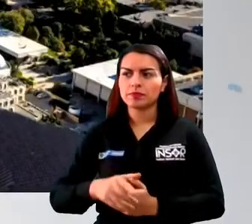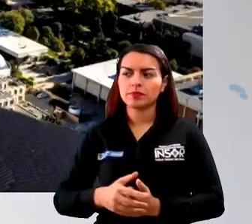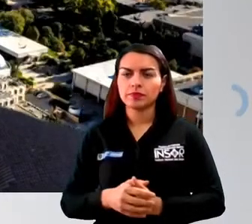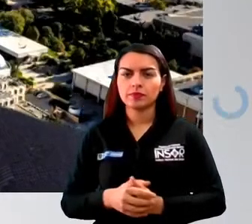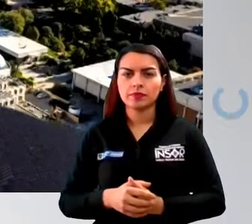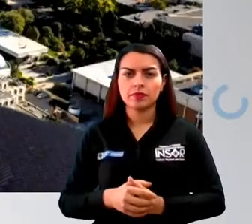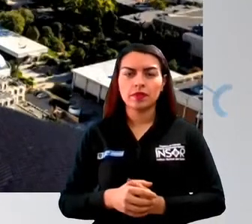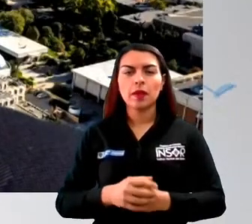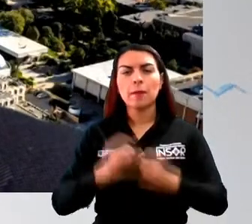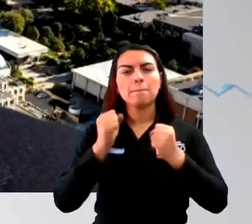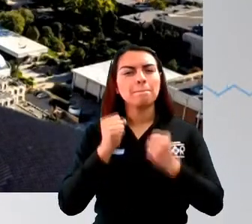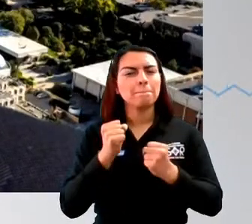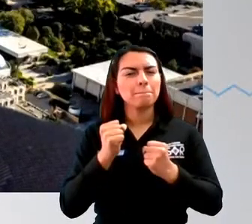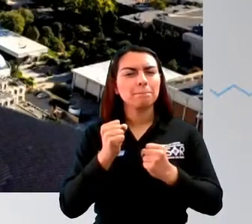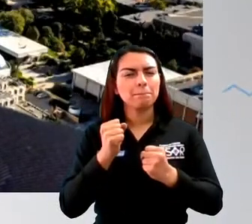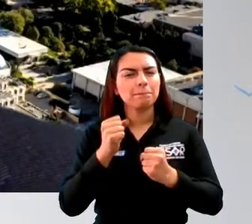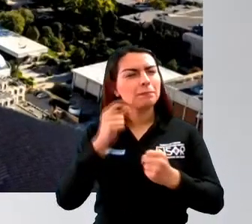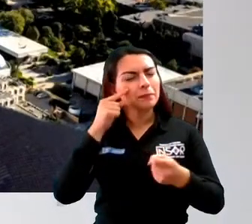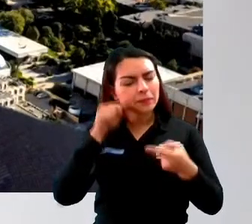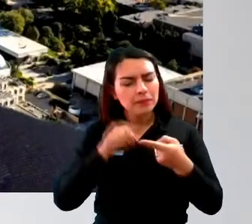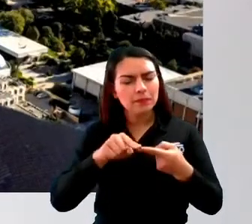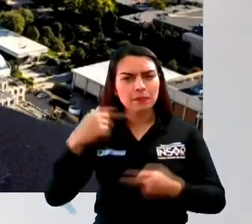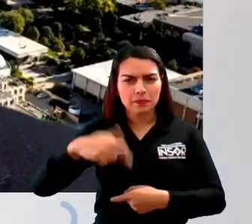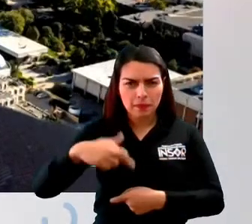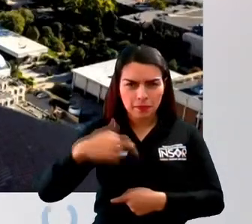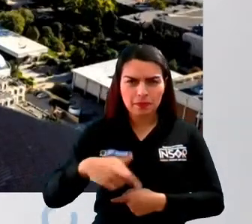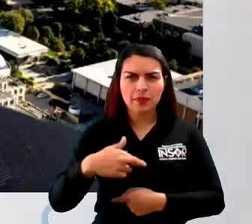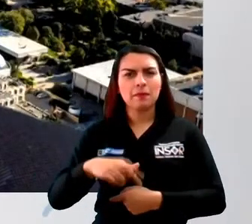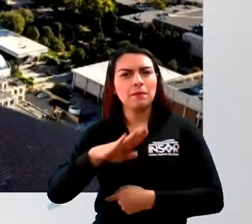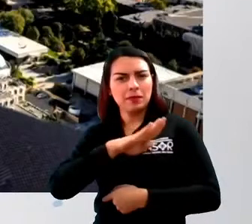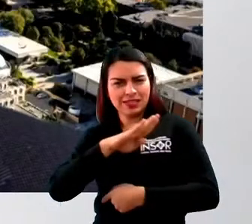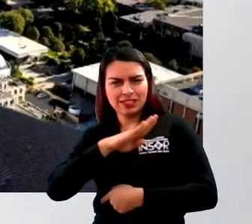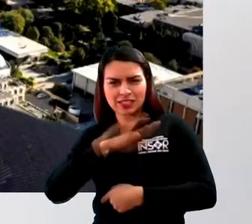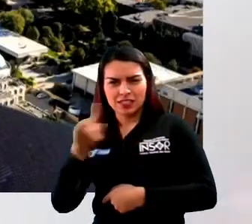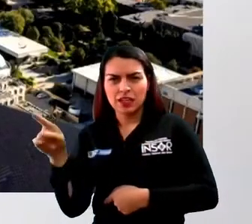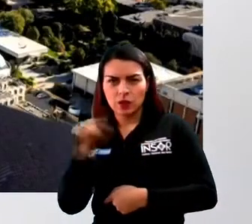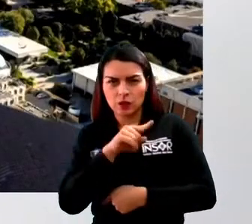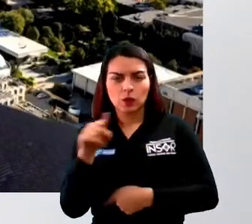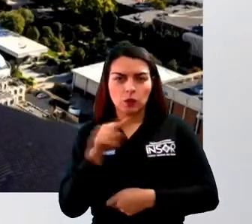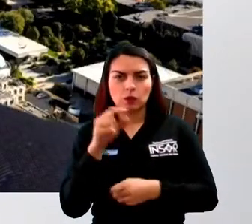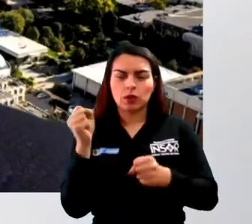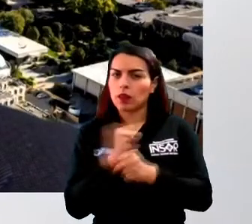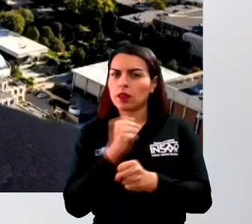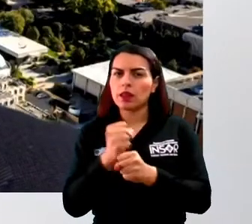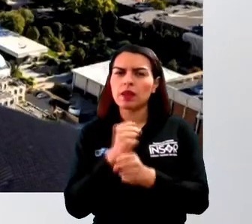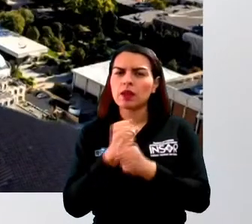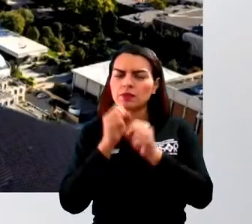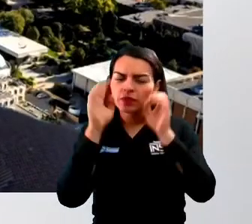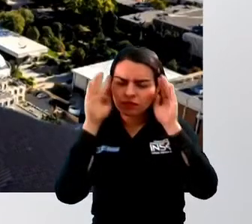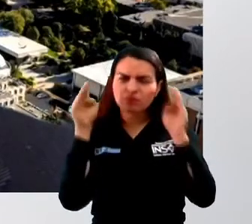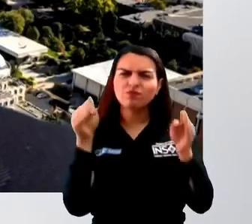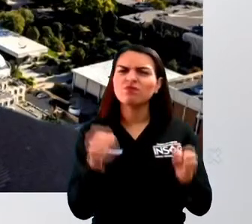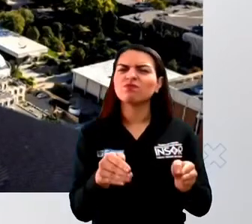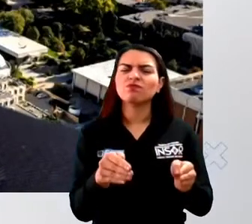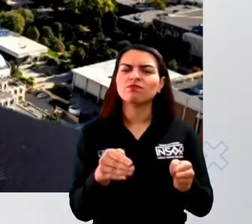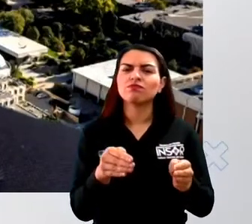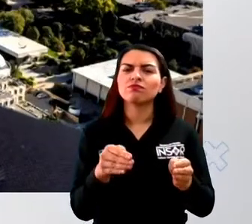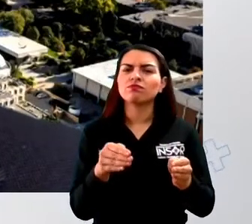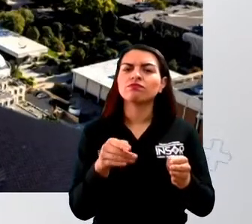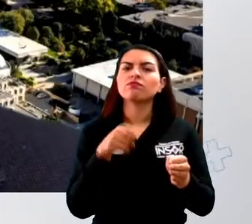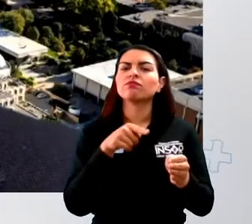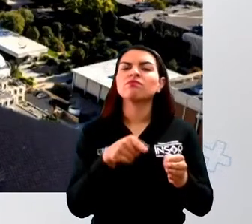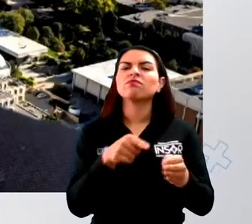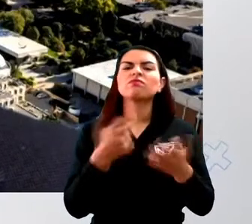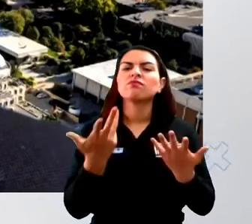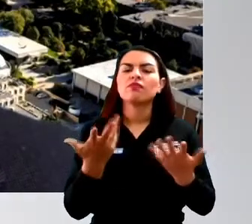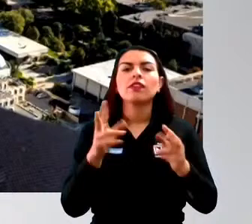en la primaria y en el bachiller, están trabajando hacia un gran